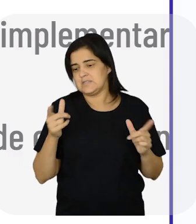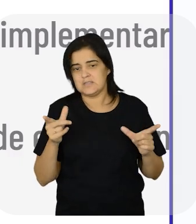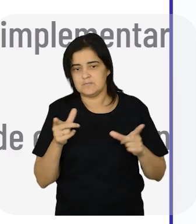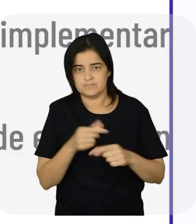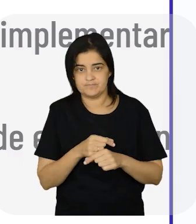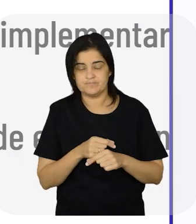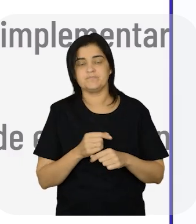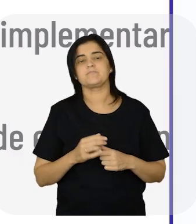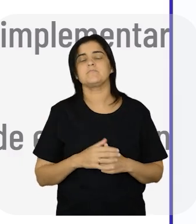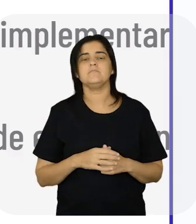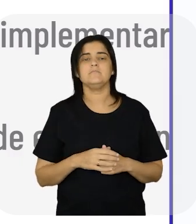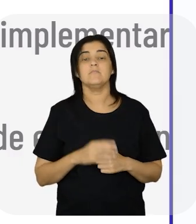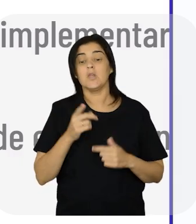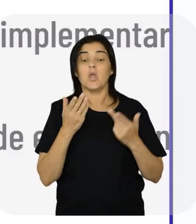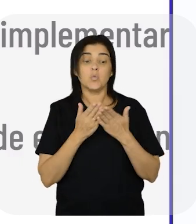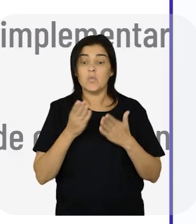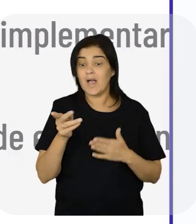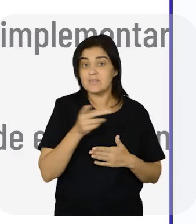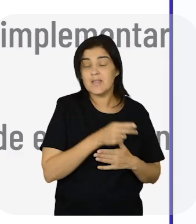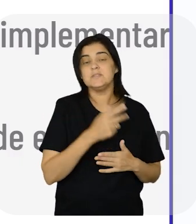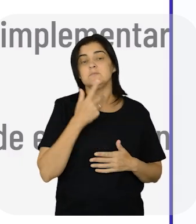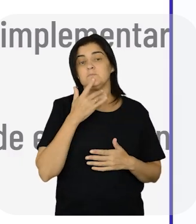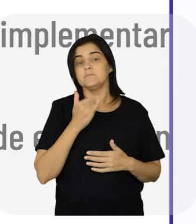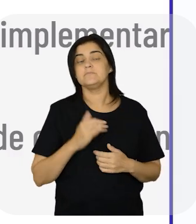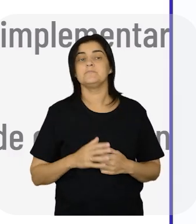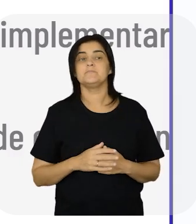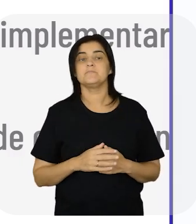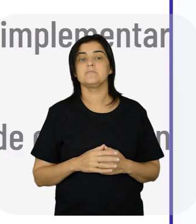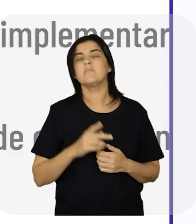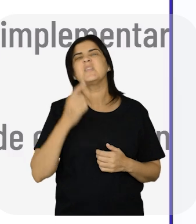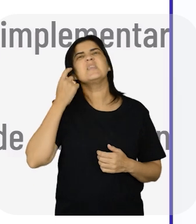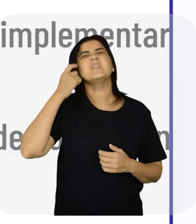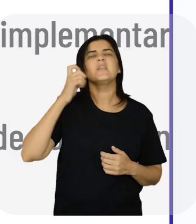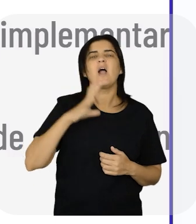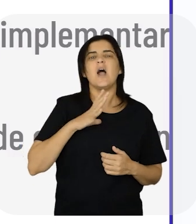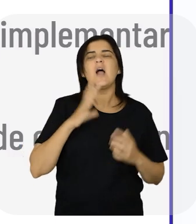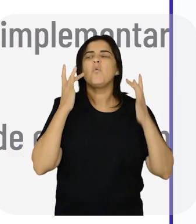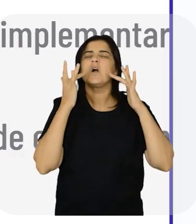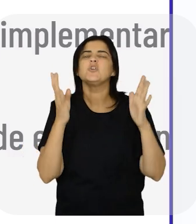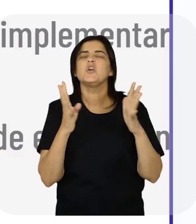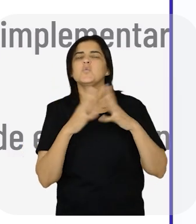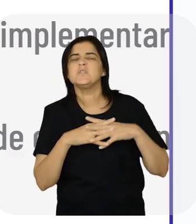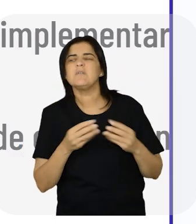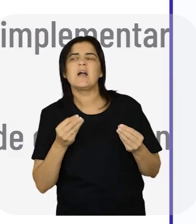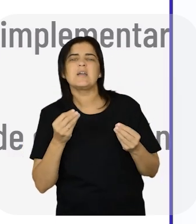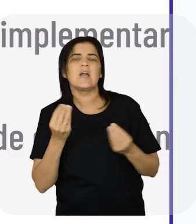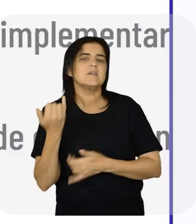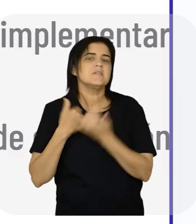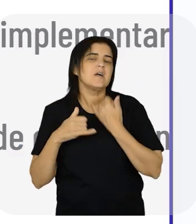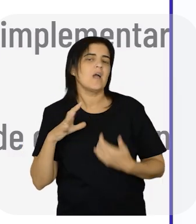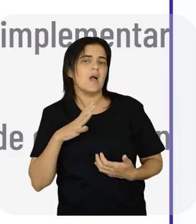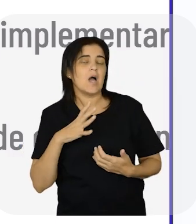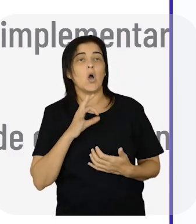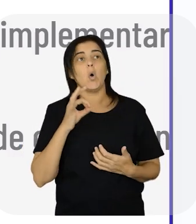terminada. Y bueno, esos estudiantes, por ejemplo, ¿qué concepción de educación inclusiva traen o